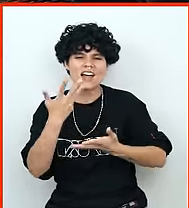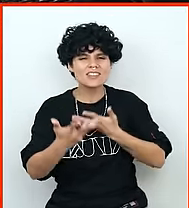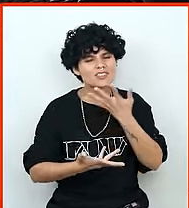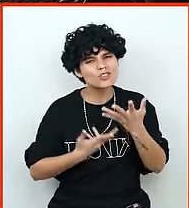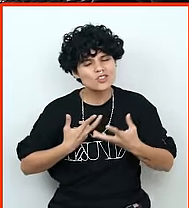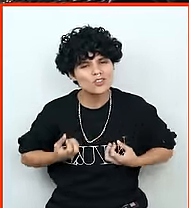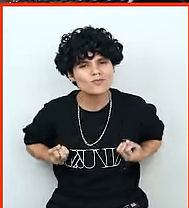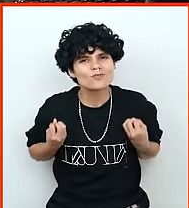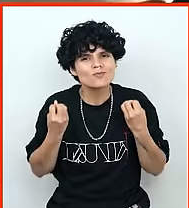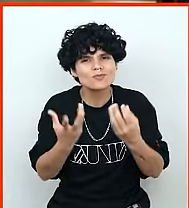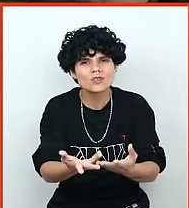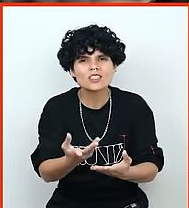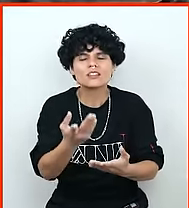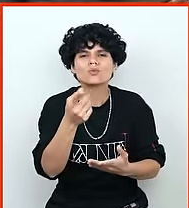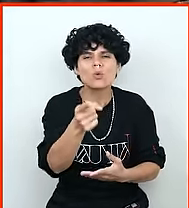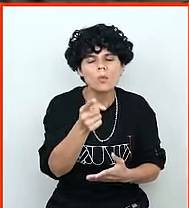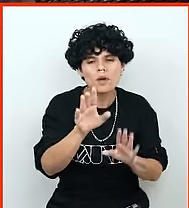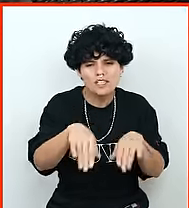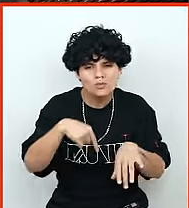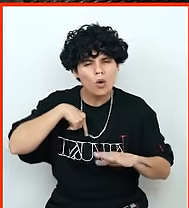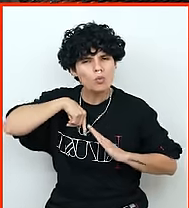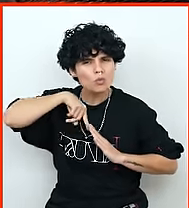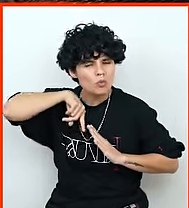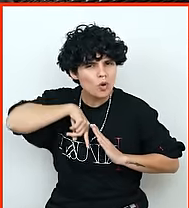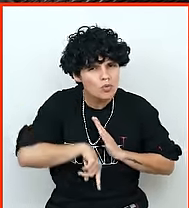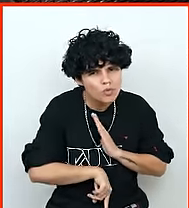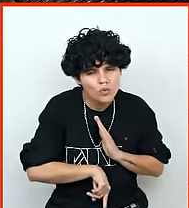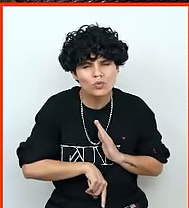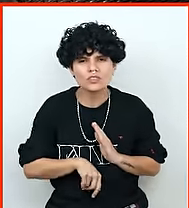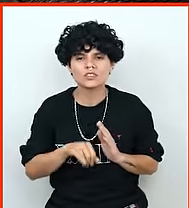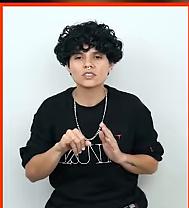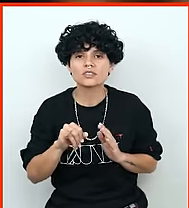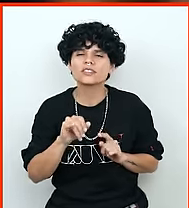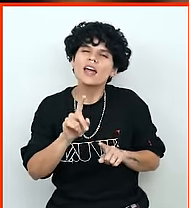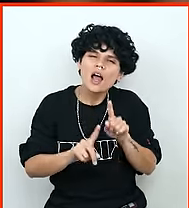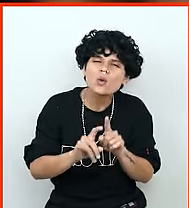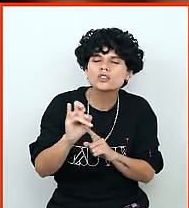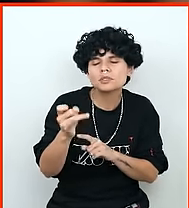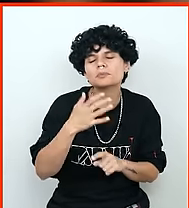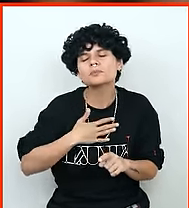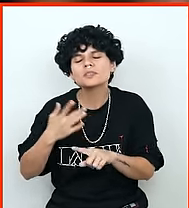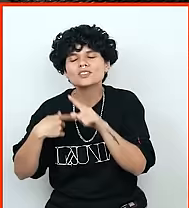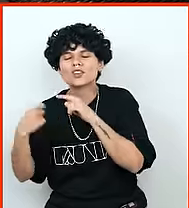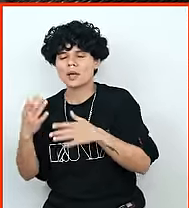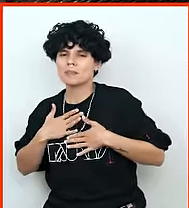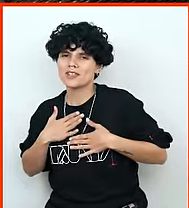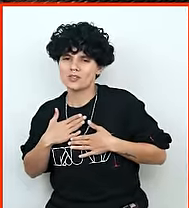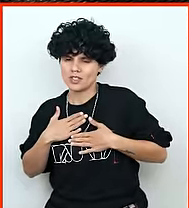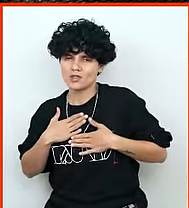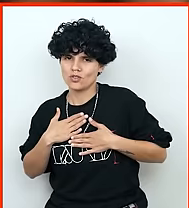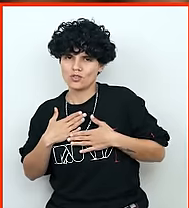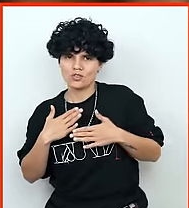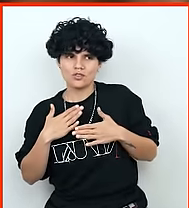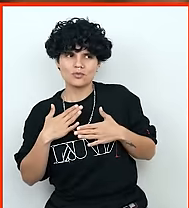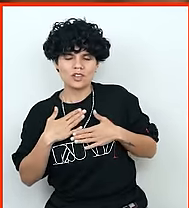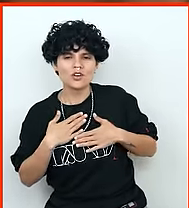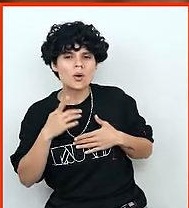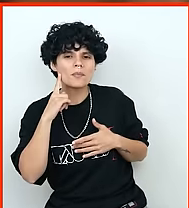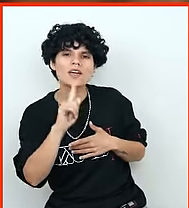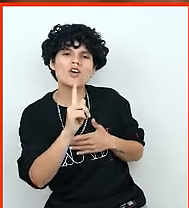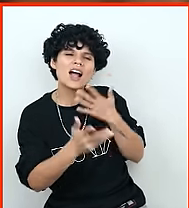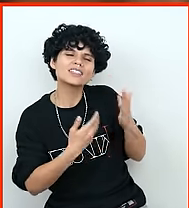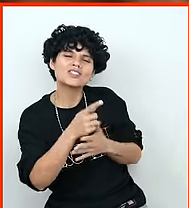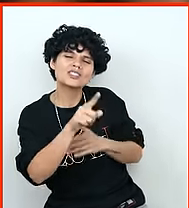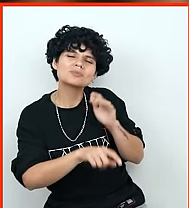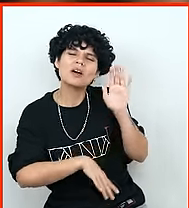a ti también a adentro. Sí, la verdad es que sí, o sea, tiene ribetes de personal, pero siento que la obra tiene